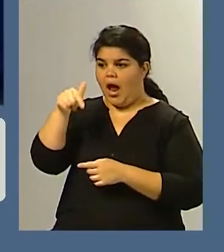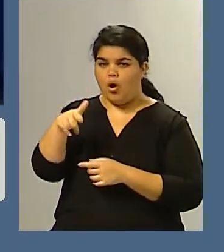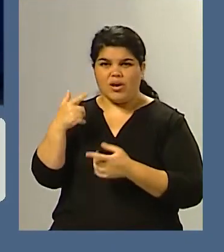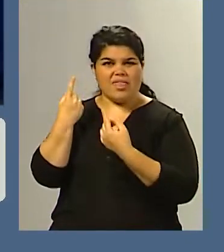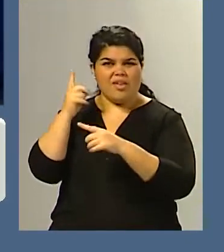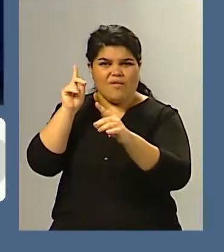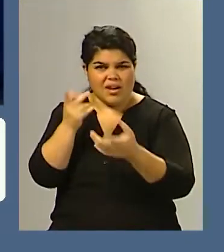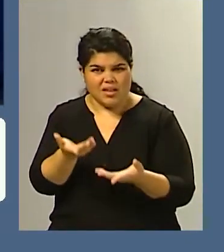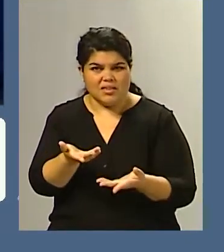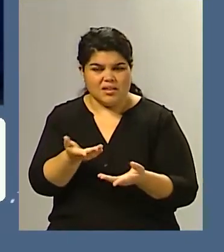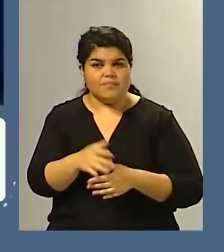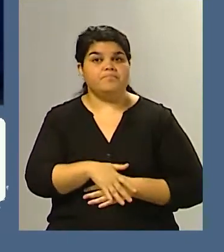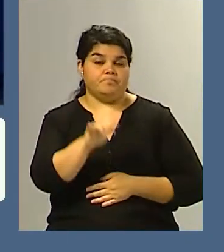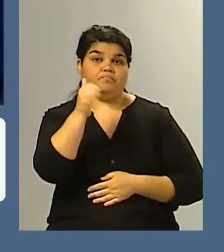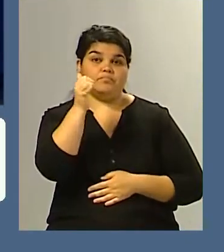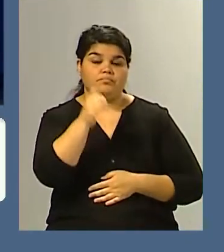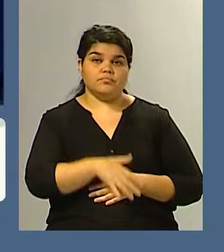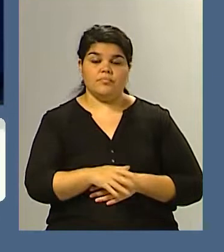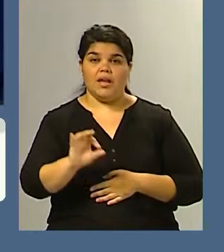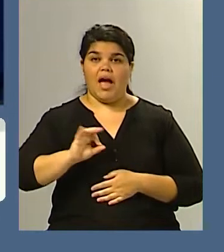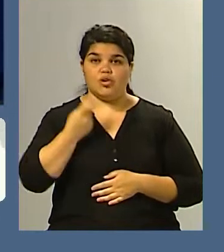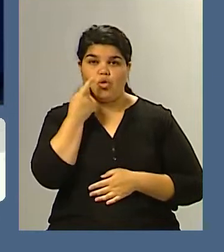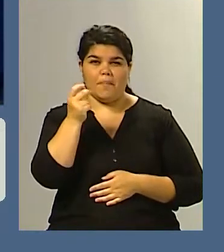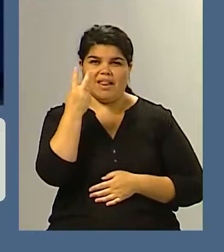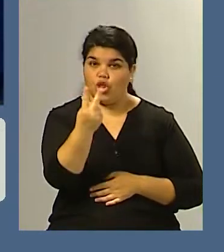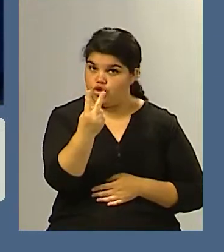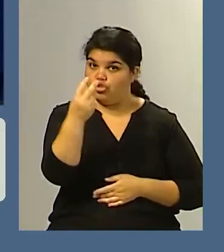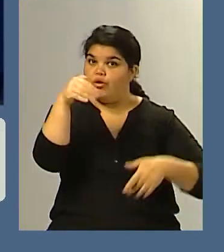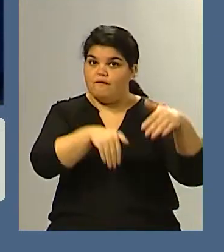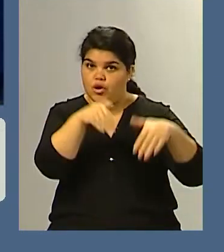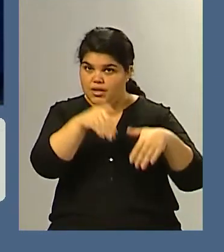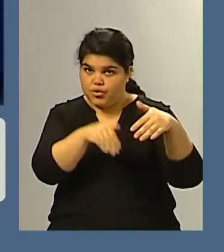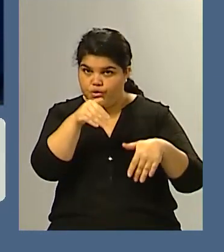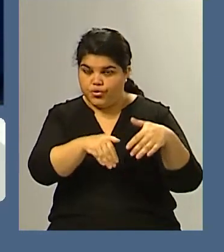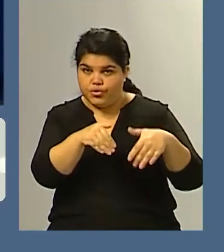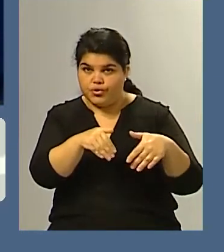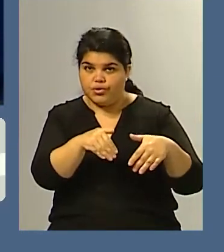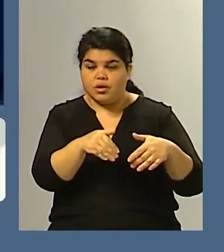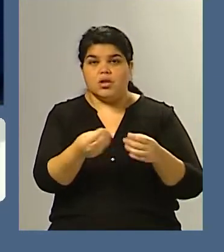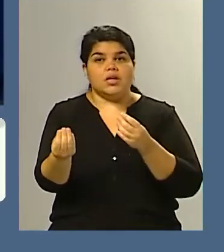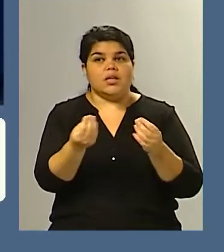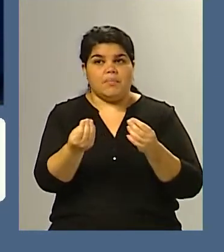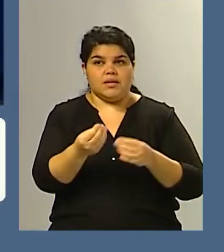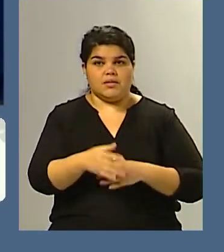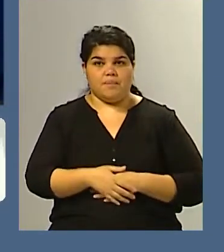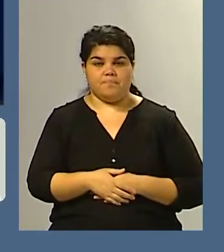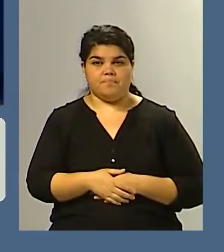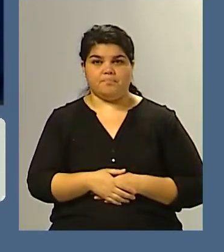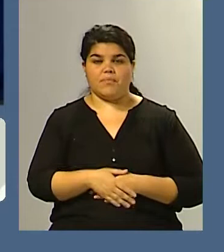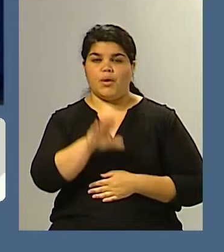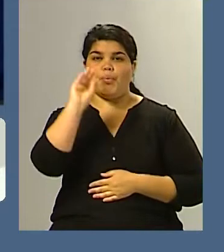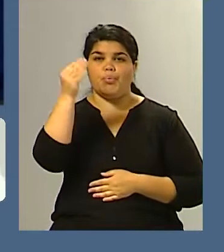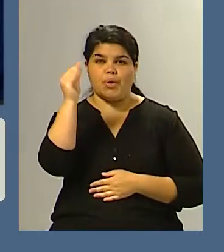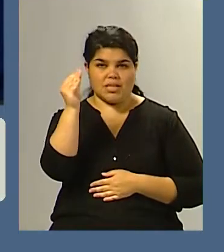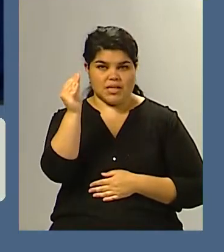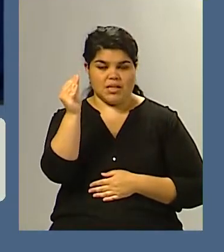Brasil vivia em 2002, quando foram as eleições. Sí. Brasil vinha de ciclo em